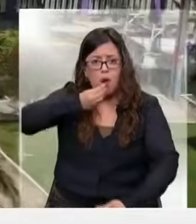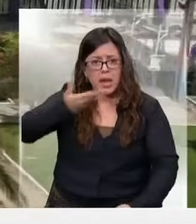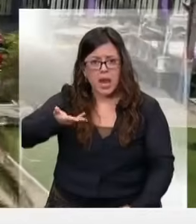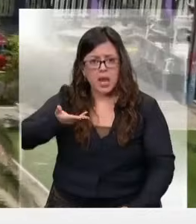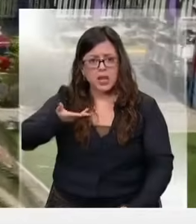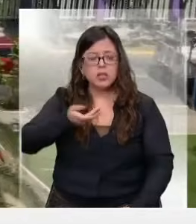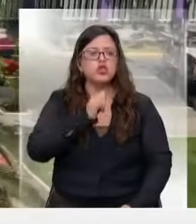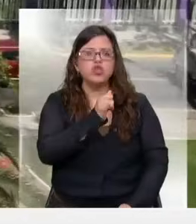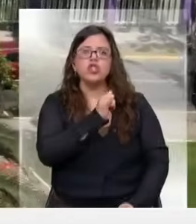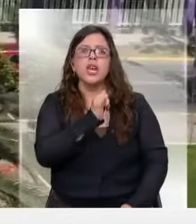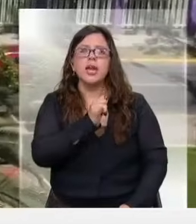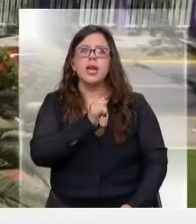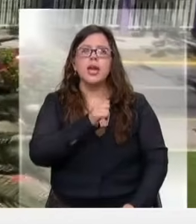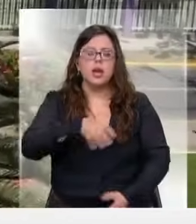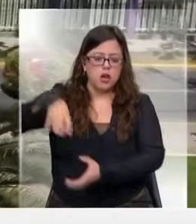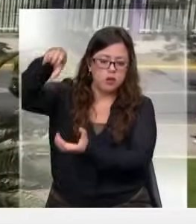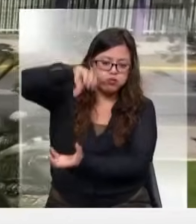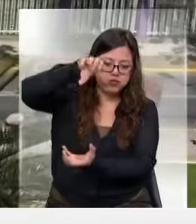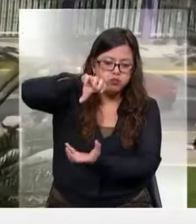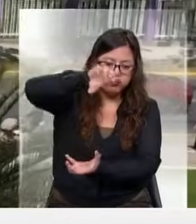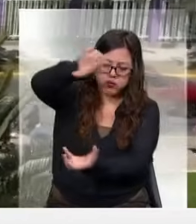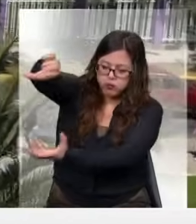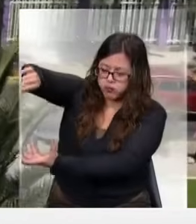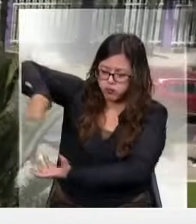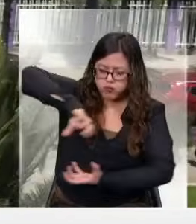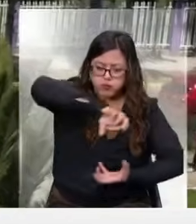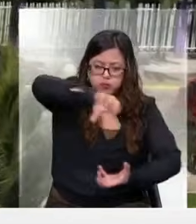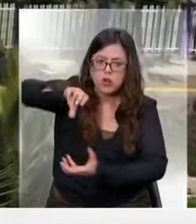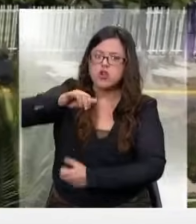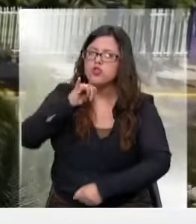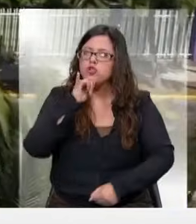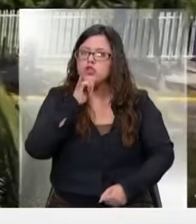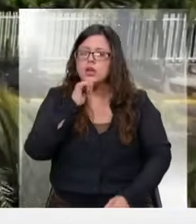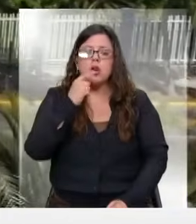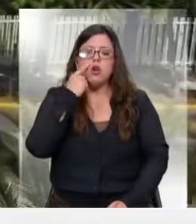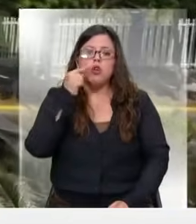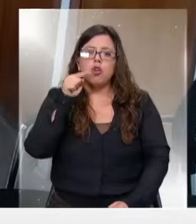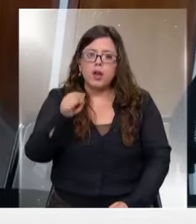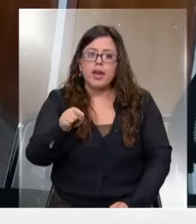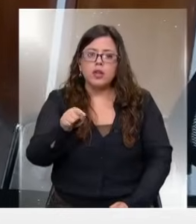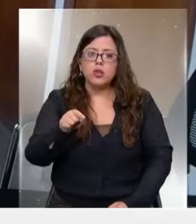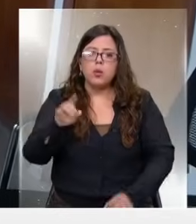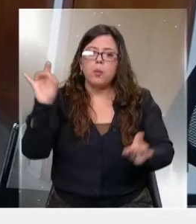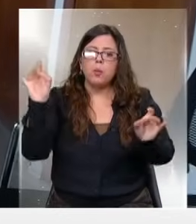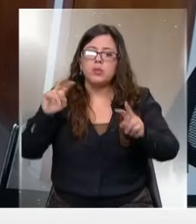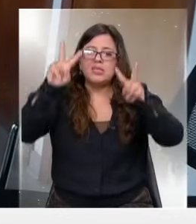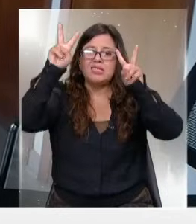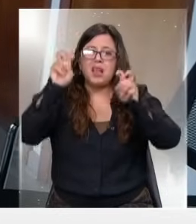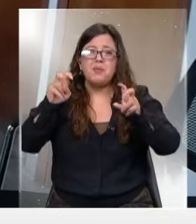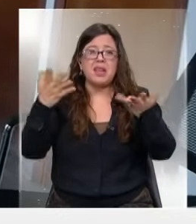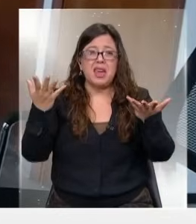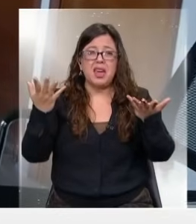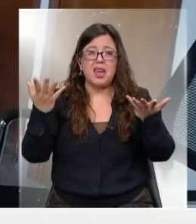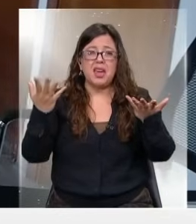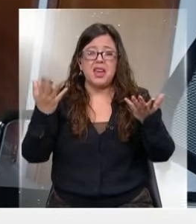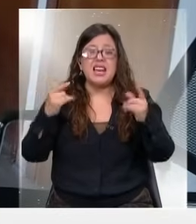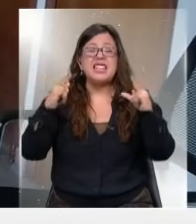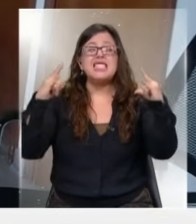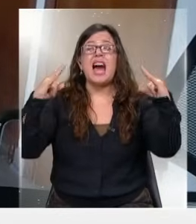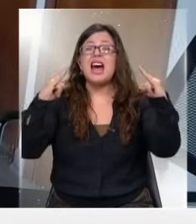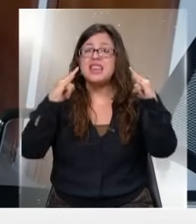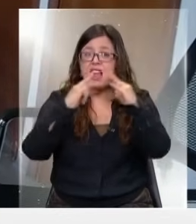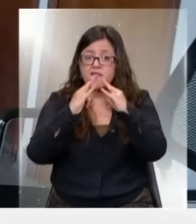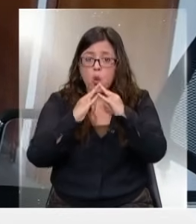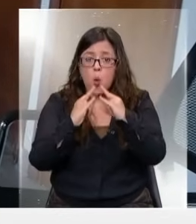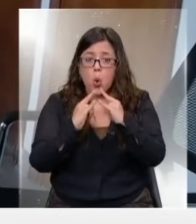¿Sal de comer, digamos? Mucha, yo creo que ha sido un saco de sal, no sé. Decían, ojo, porque esto tiene que ver con algún tipo de brujería o algún tipo de